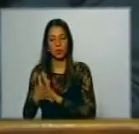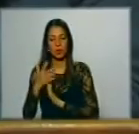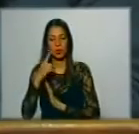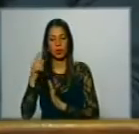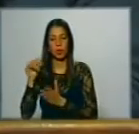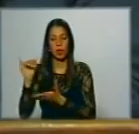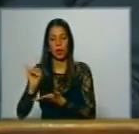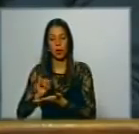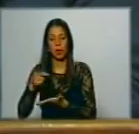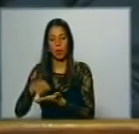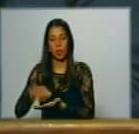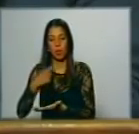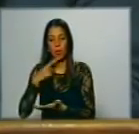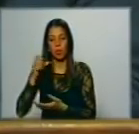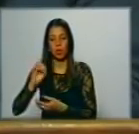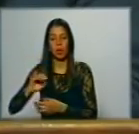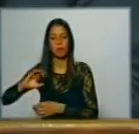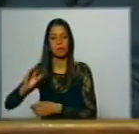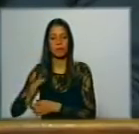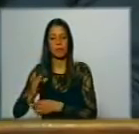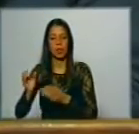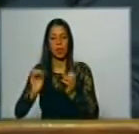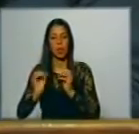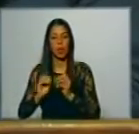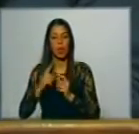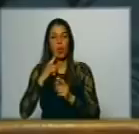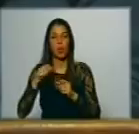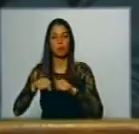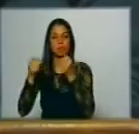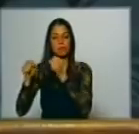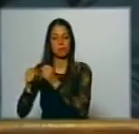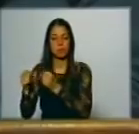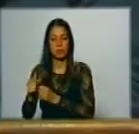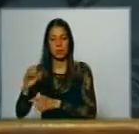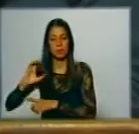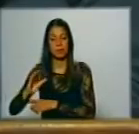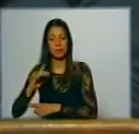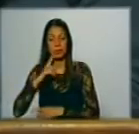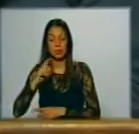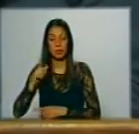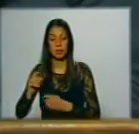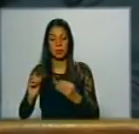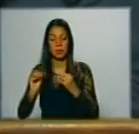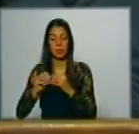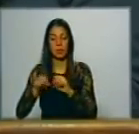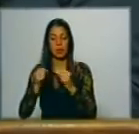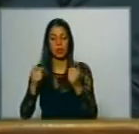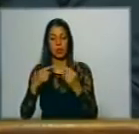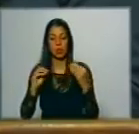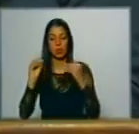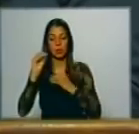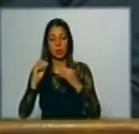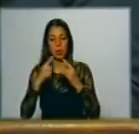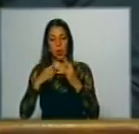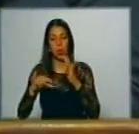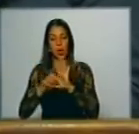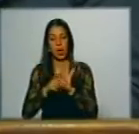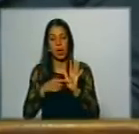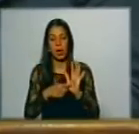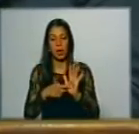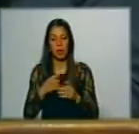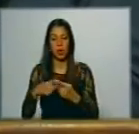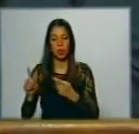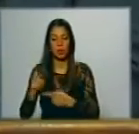multas, sanciones y daños causados sin perjuicio de lo que establezcan otras leyes. Es